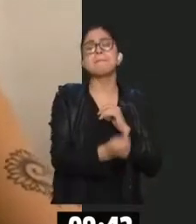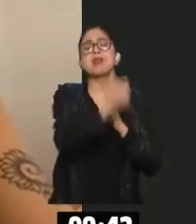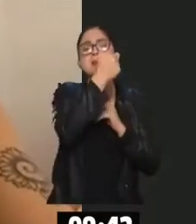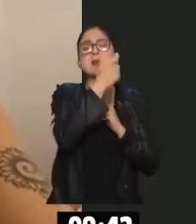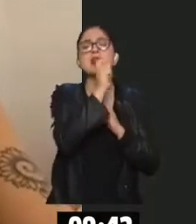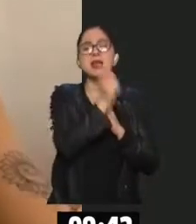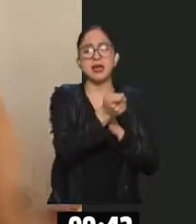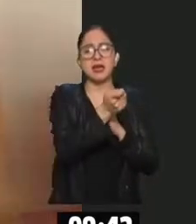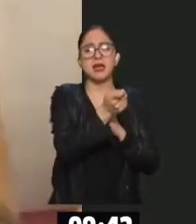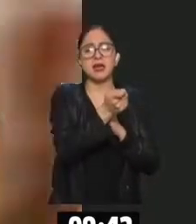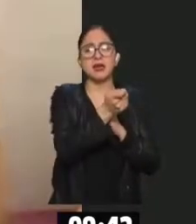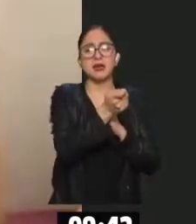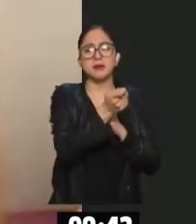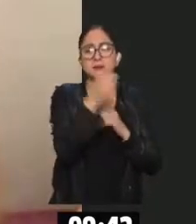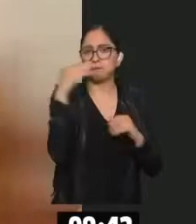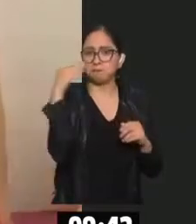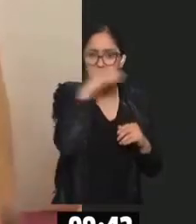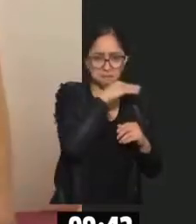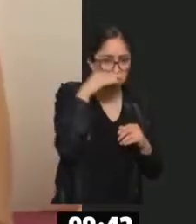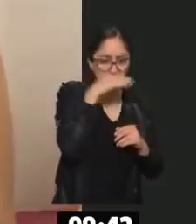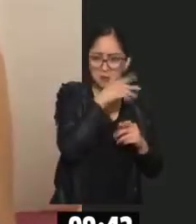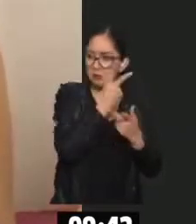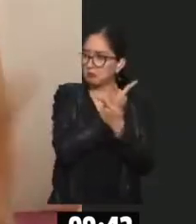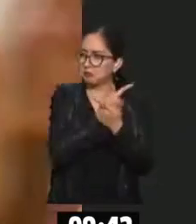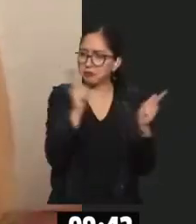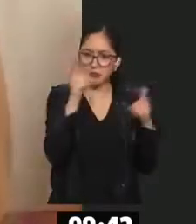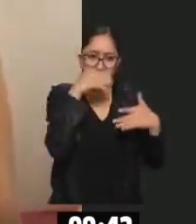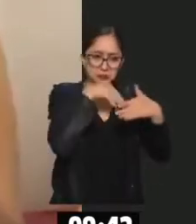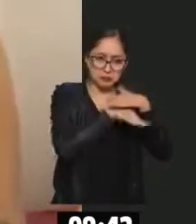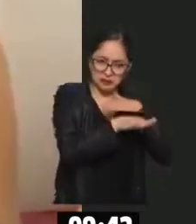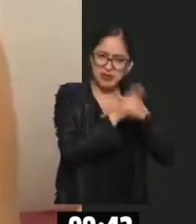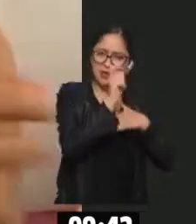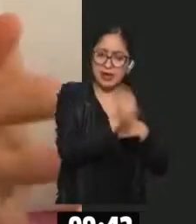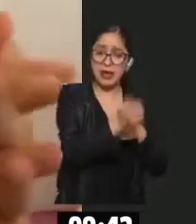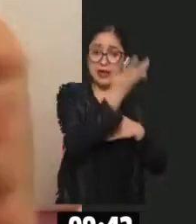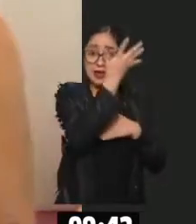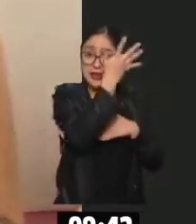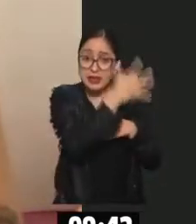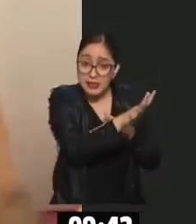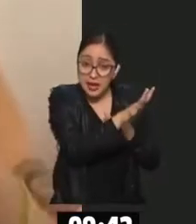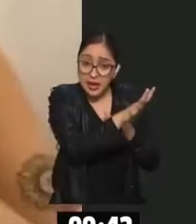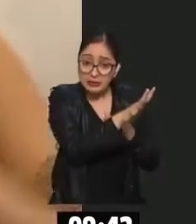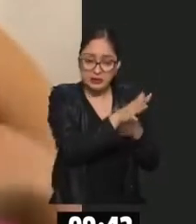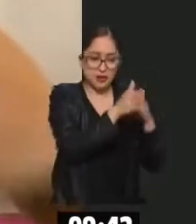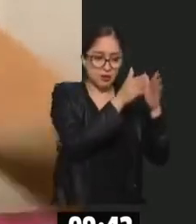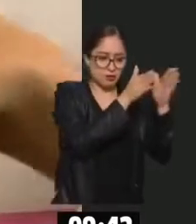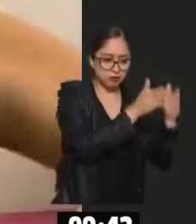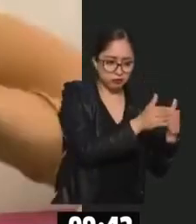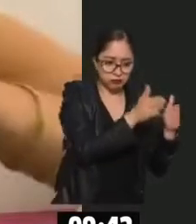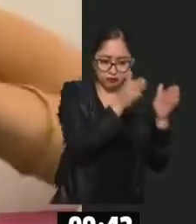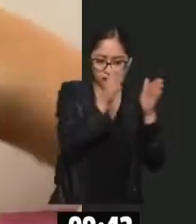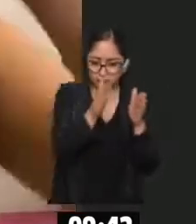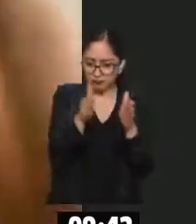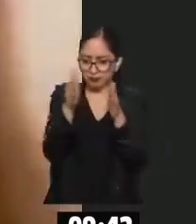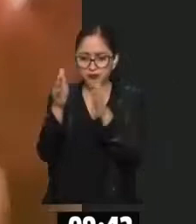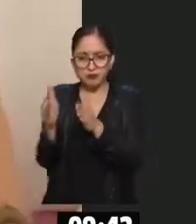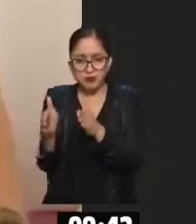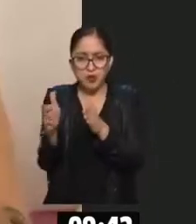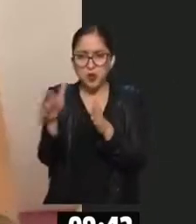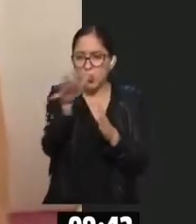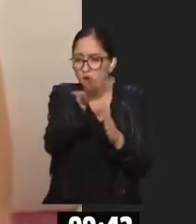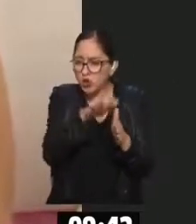es básicamente gratuito y es donde en 10 pasos con 5 episodios Dixo sumó todo